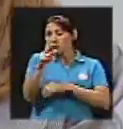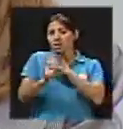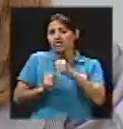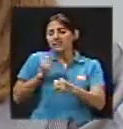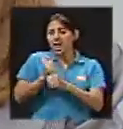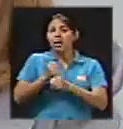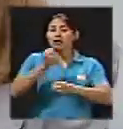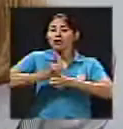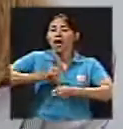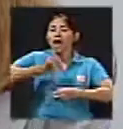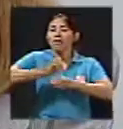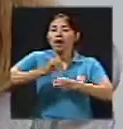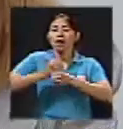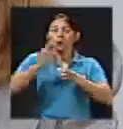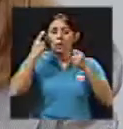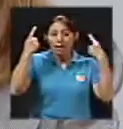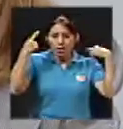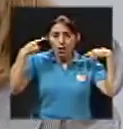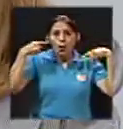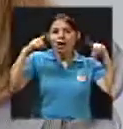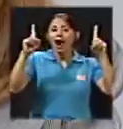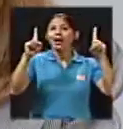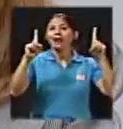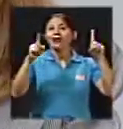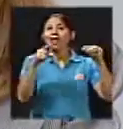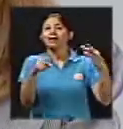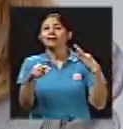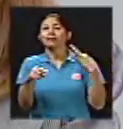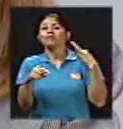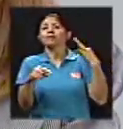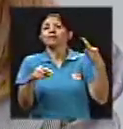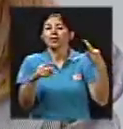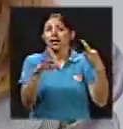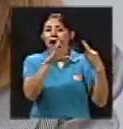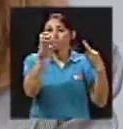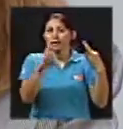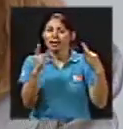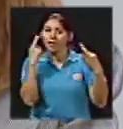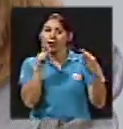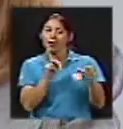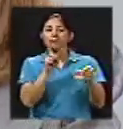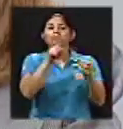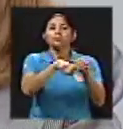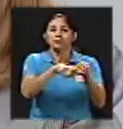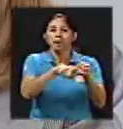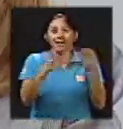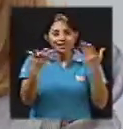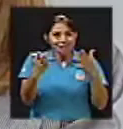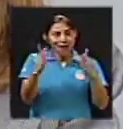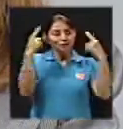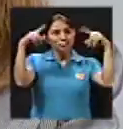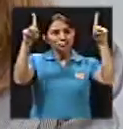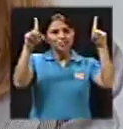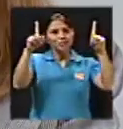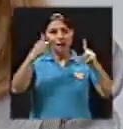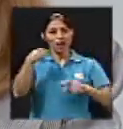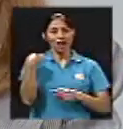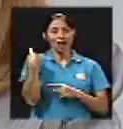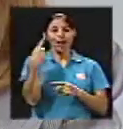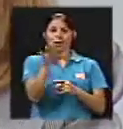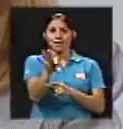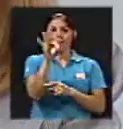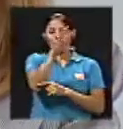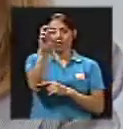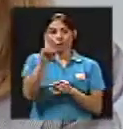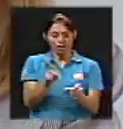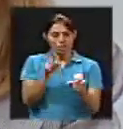procurar lograr esta invitación para ingresar. Finalmente nos invitaron, hemos establecido un grupo de trabajo y